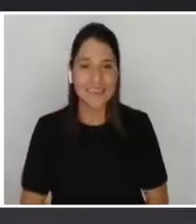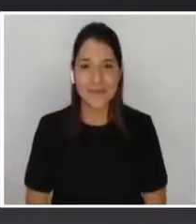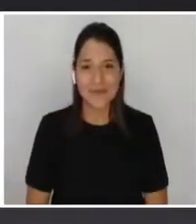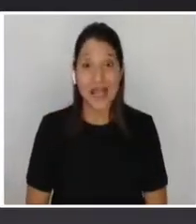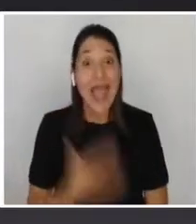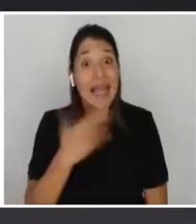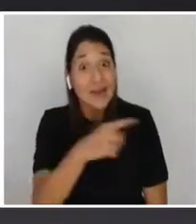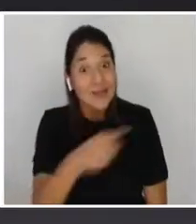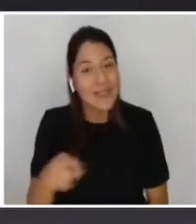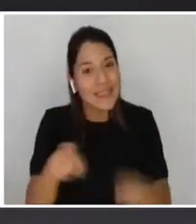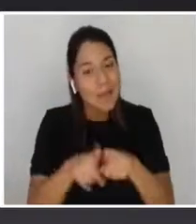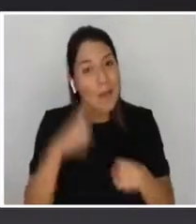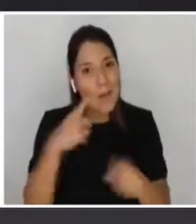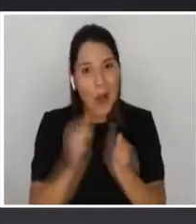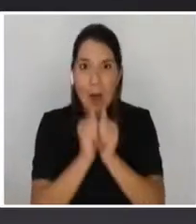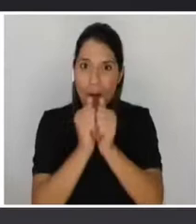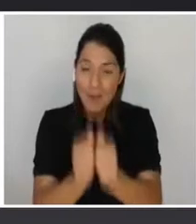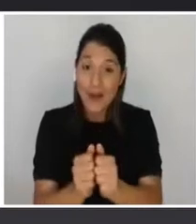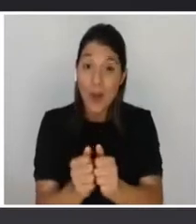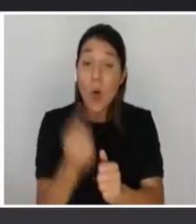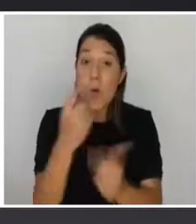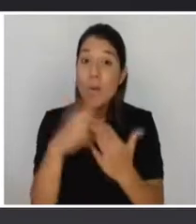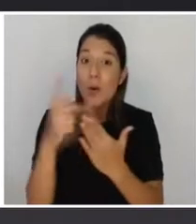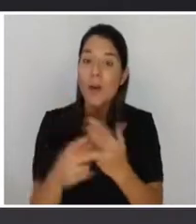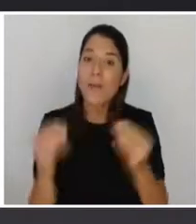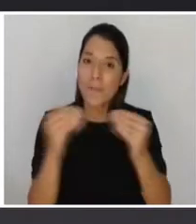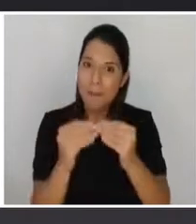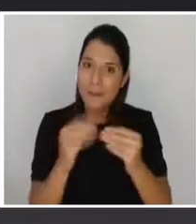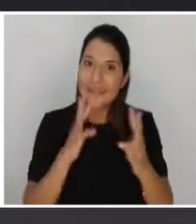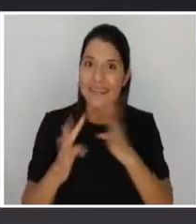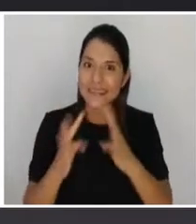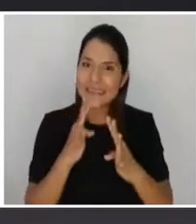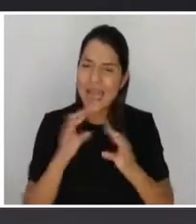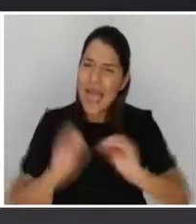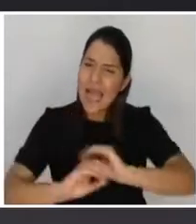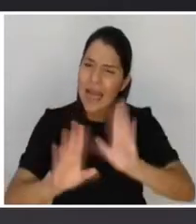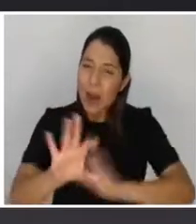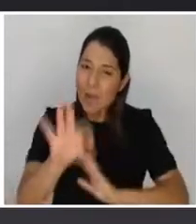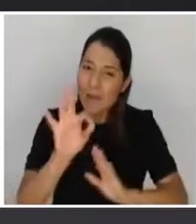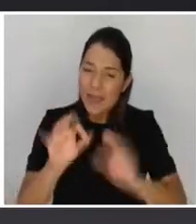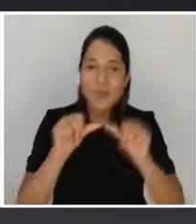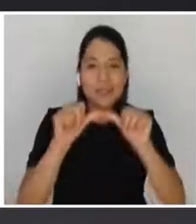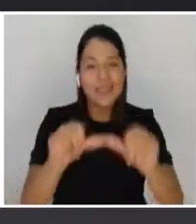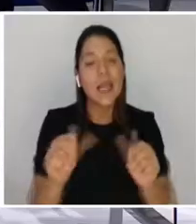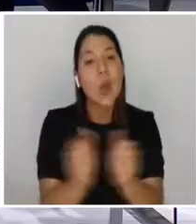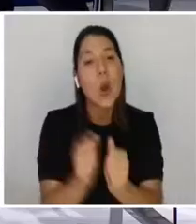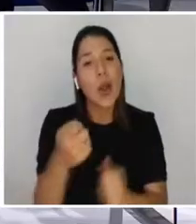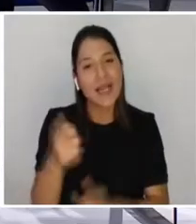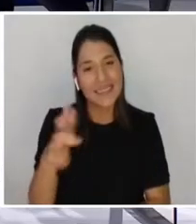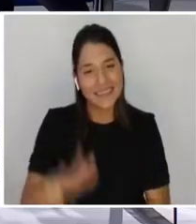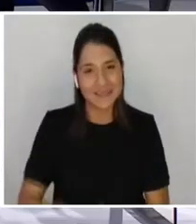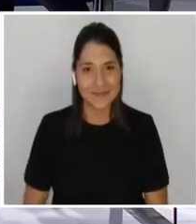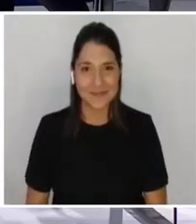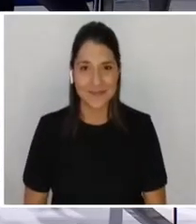por acompañarnos en Conversamos Más. Por supuesto que lo invitamos a continuar con la programación de Canal 13.